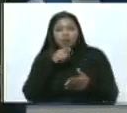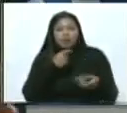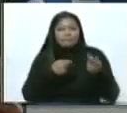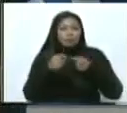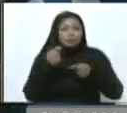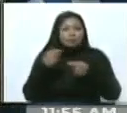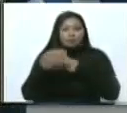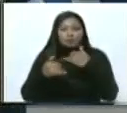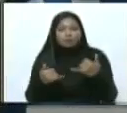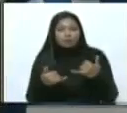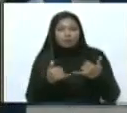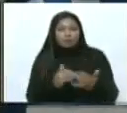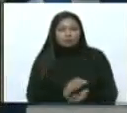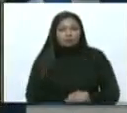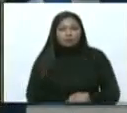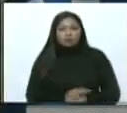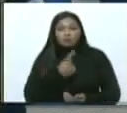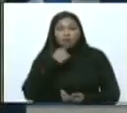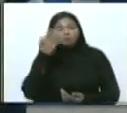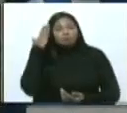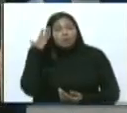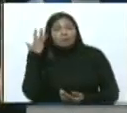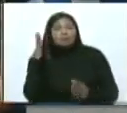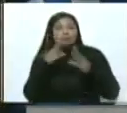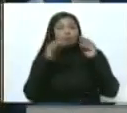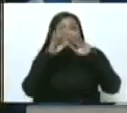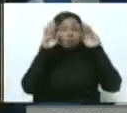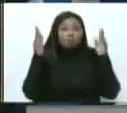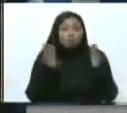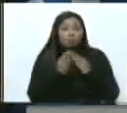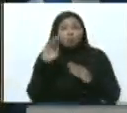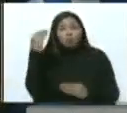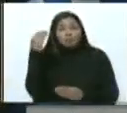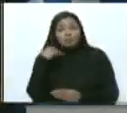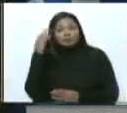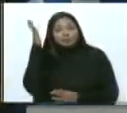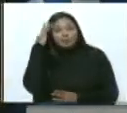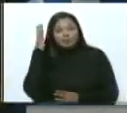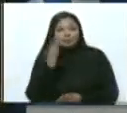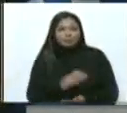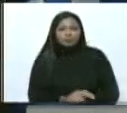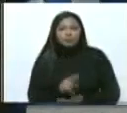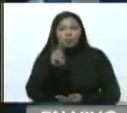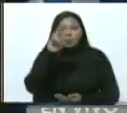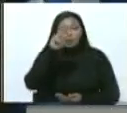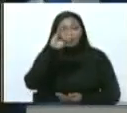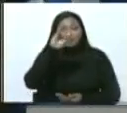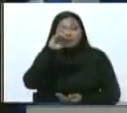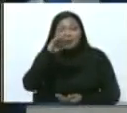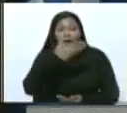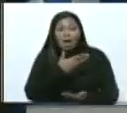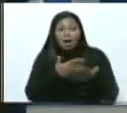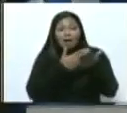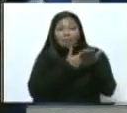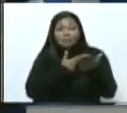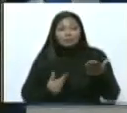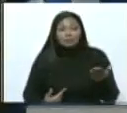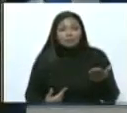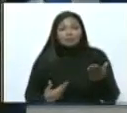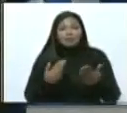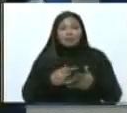narcopolítica, eso lo sabe todo el mundo en Colombia. Y Uribe ni hablar. Uribe le prestaba a Pablo